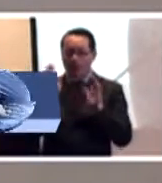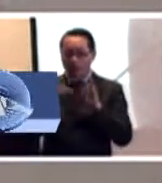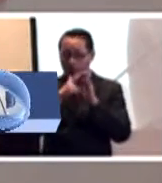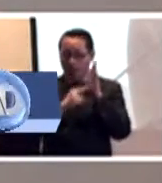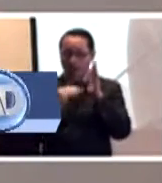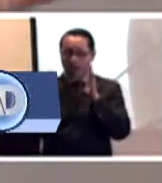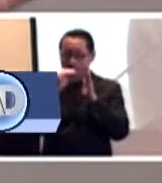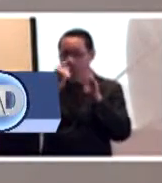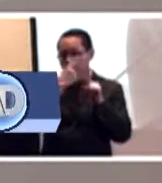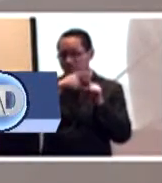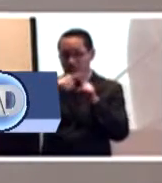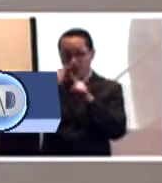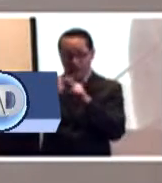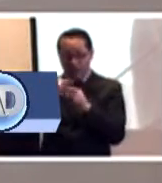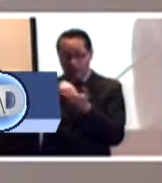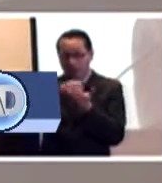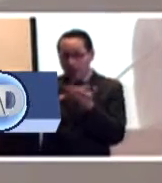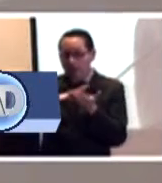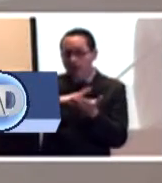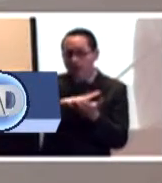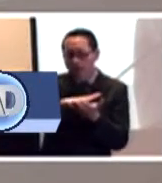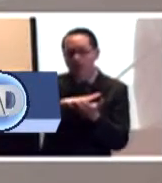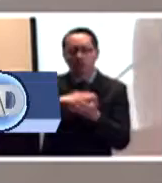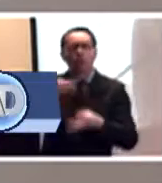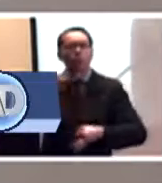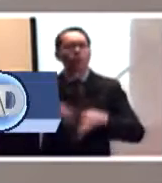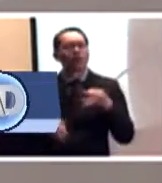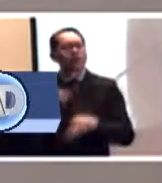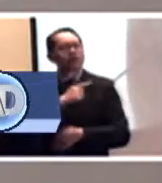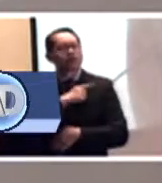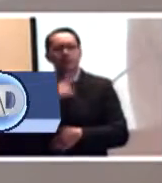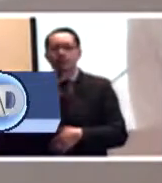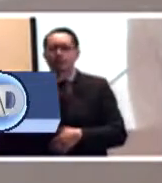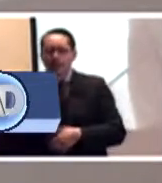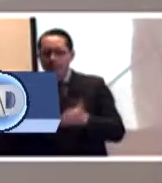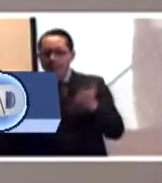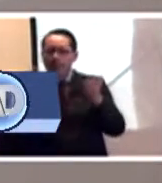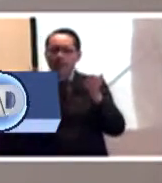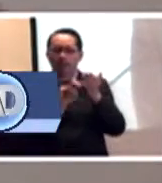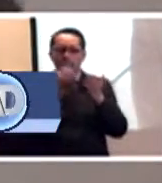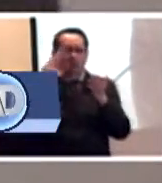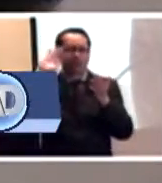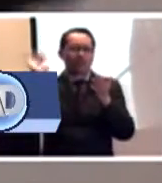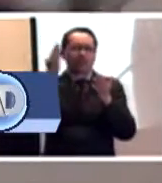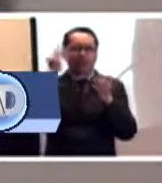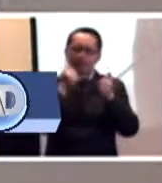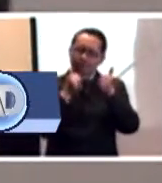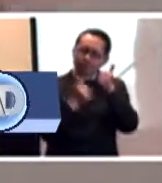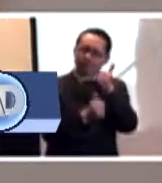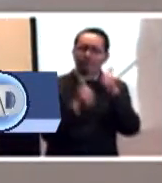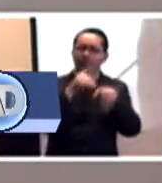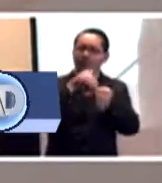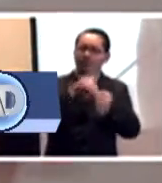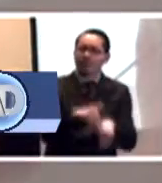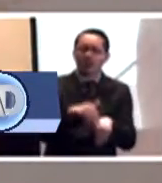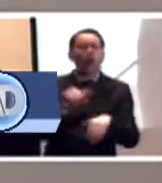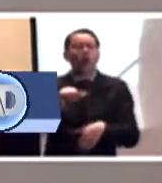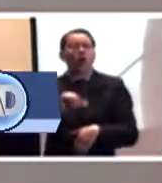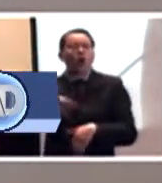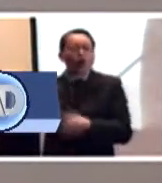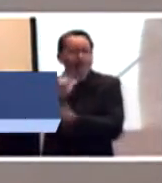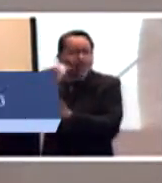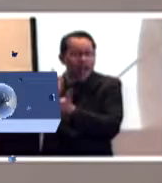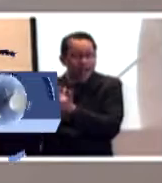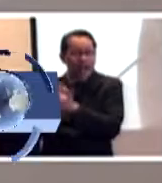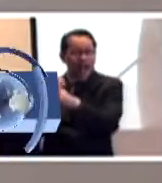los jueces tendrían que ajustar sus fallos a la regulación federal dejando de lado cualquier disposición que